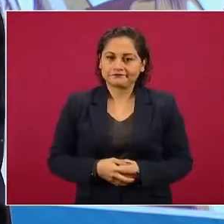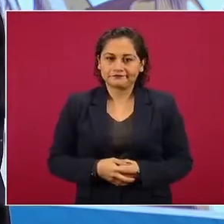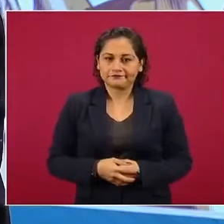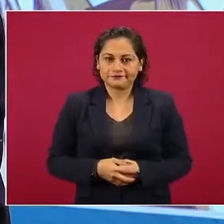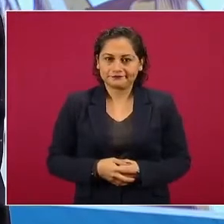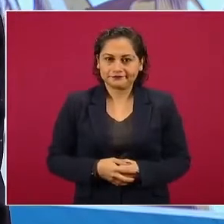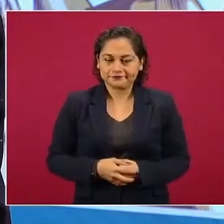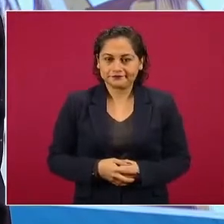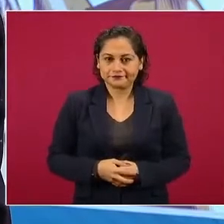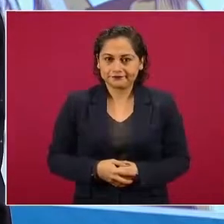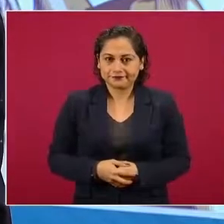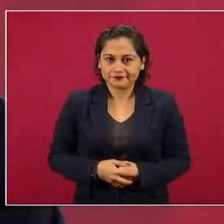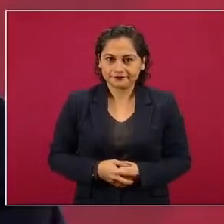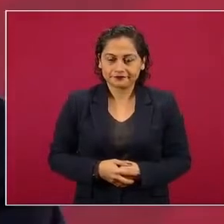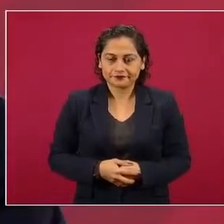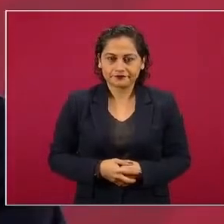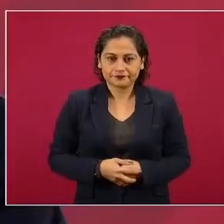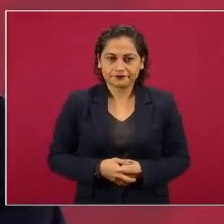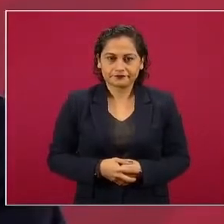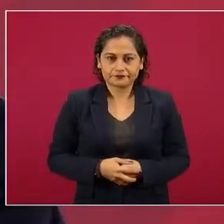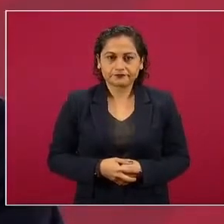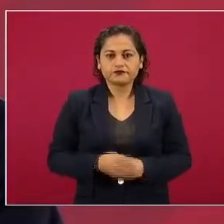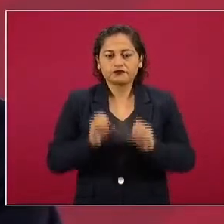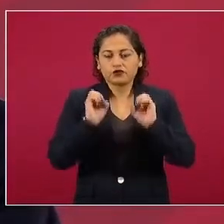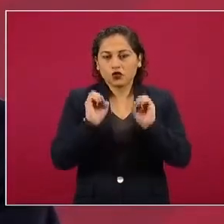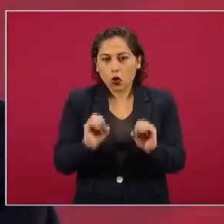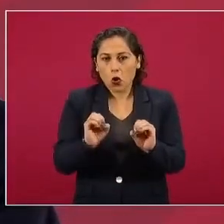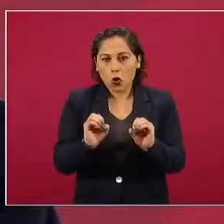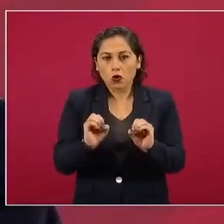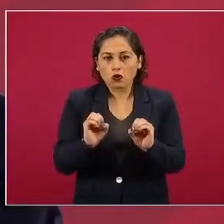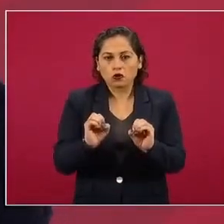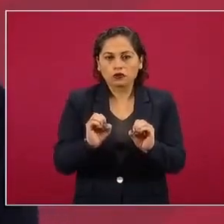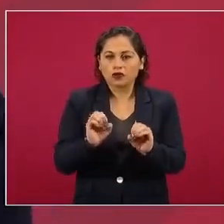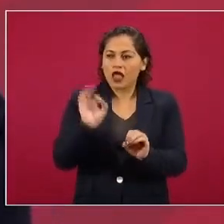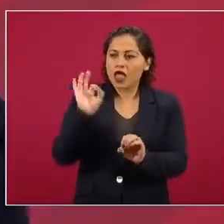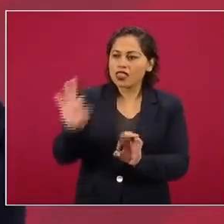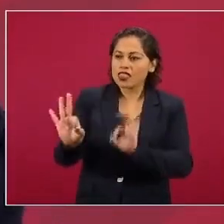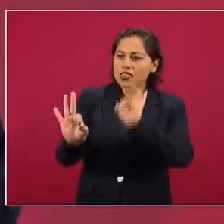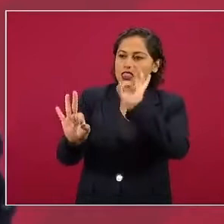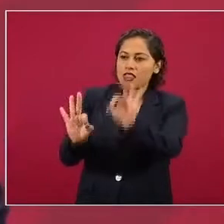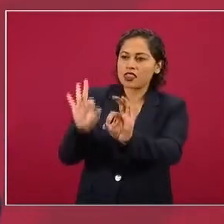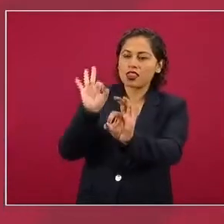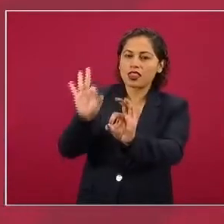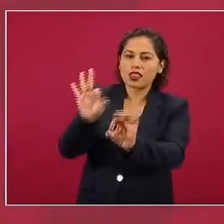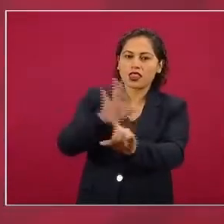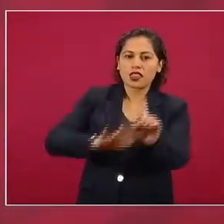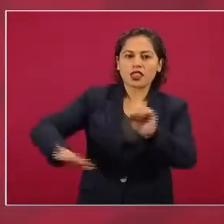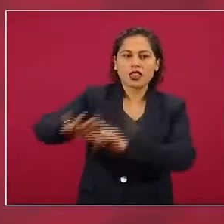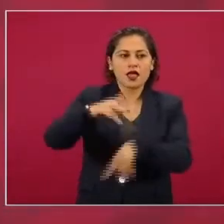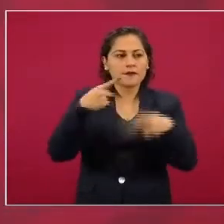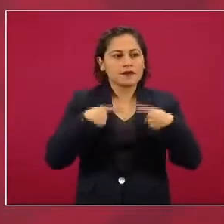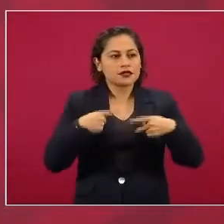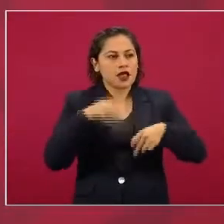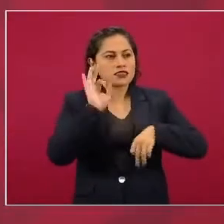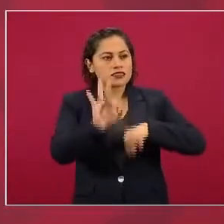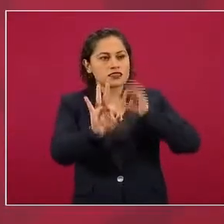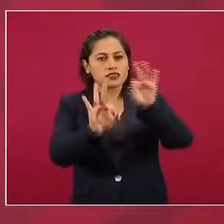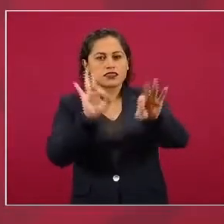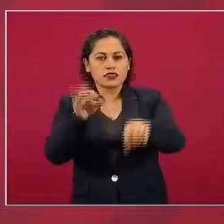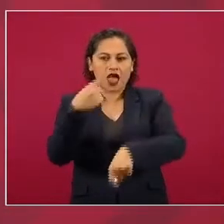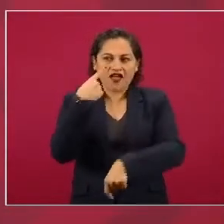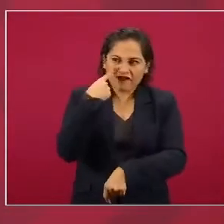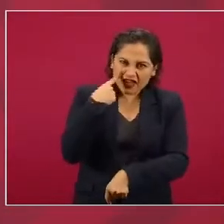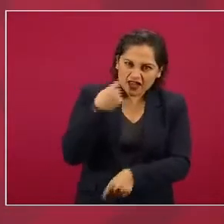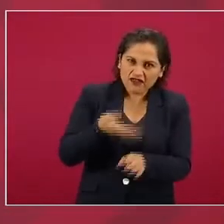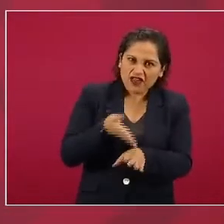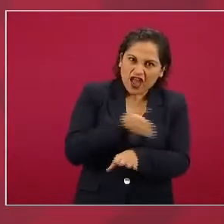o lo van a convencer de que era mejor el tiempo de la